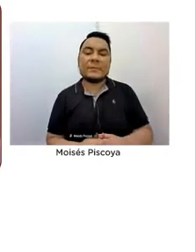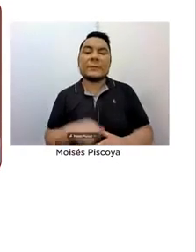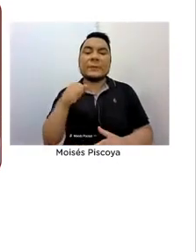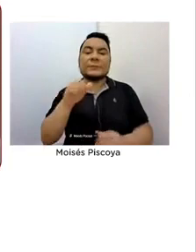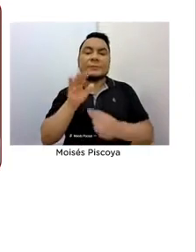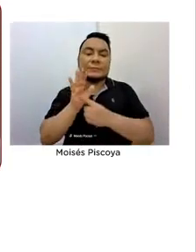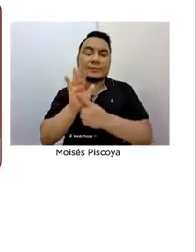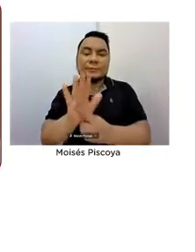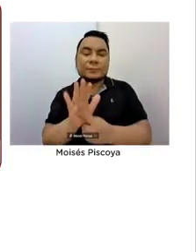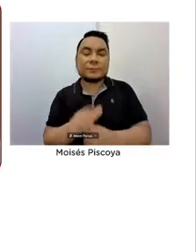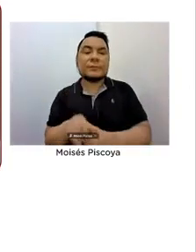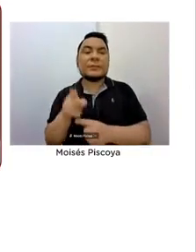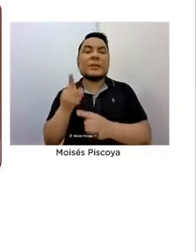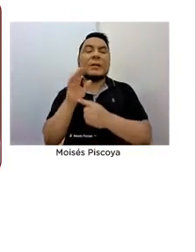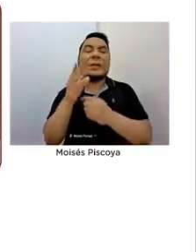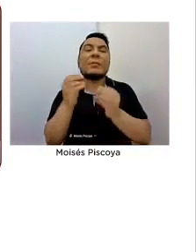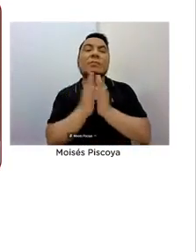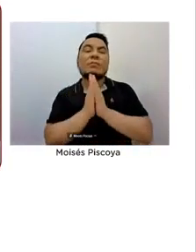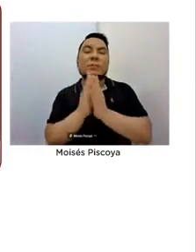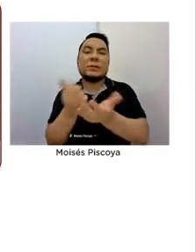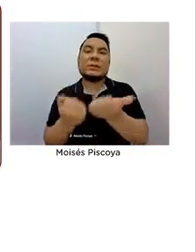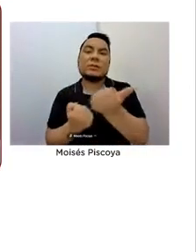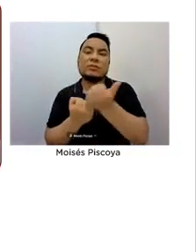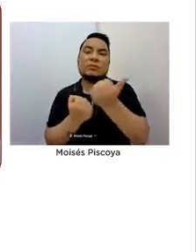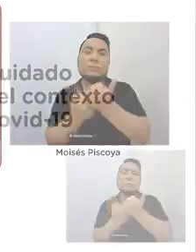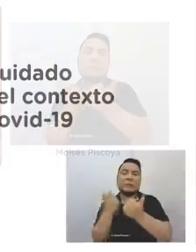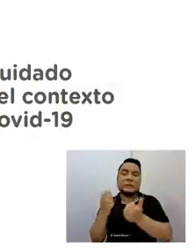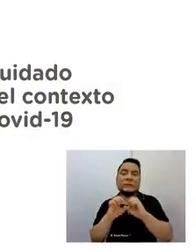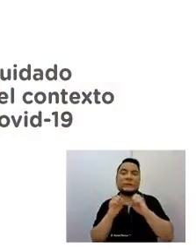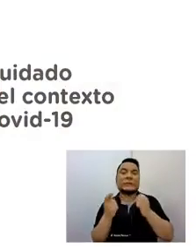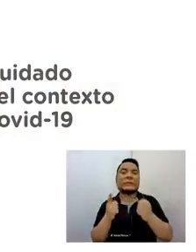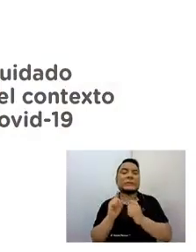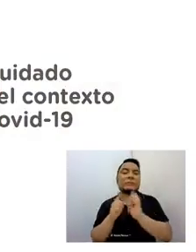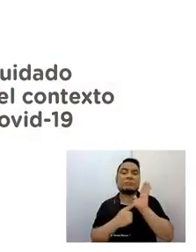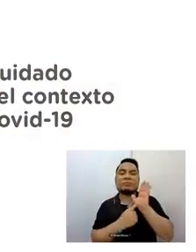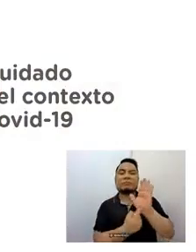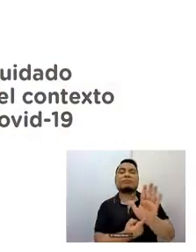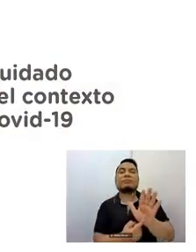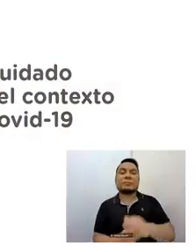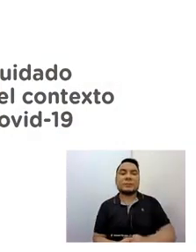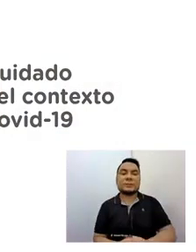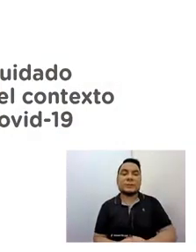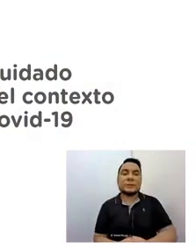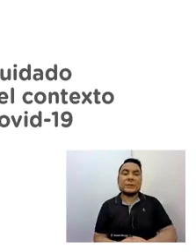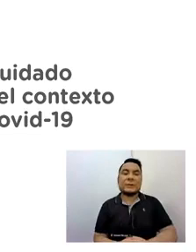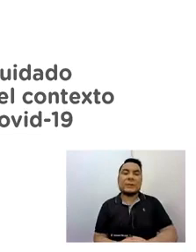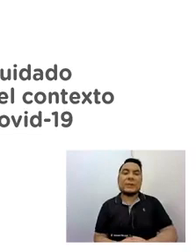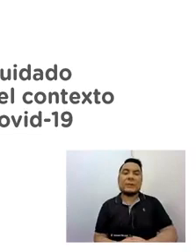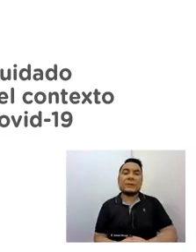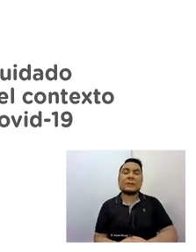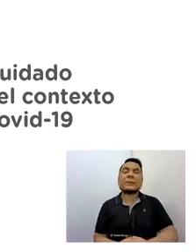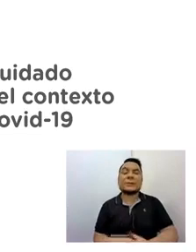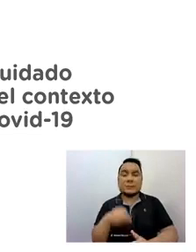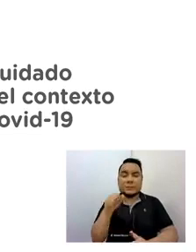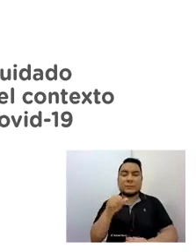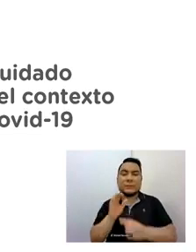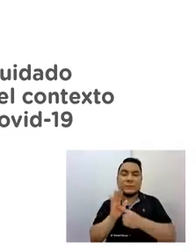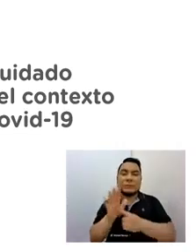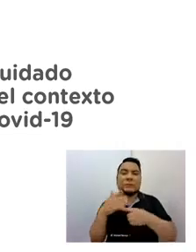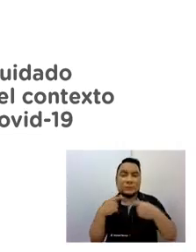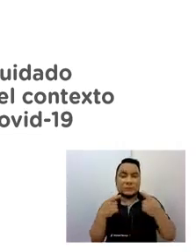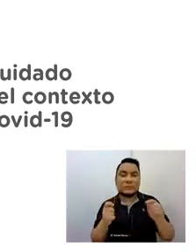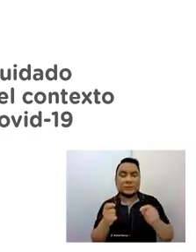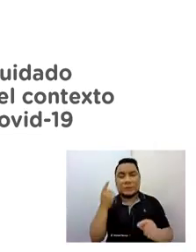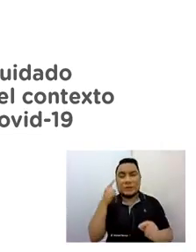presentar unas diapositivas. Si me ayuda, por favor, el equipo técnico. Trataré de hacer un esfuerzo de